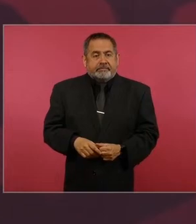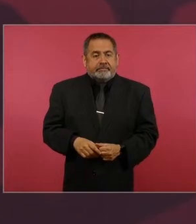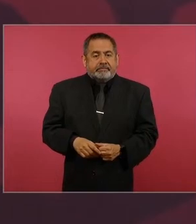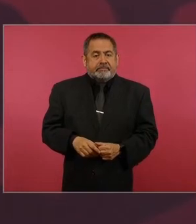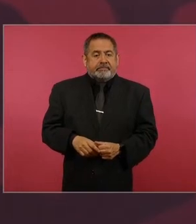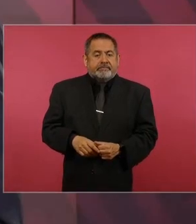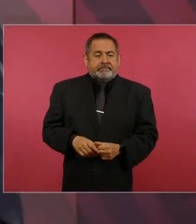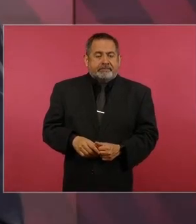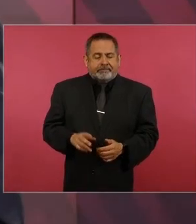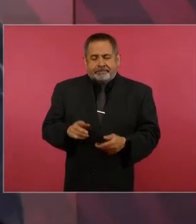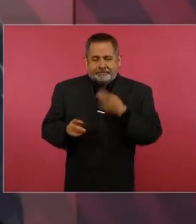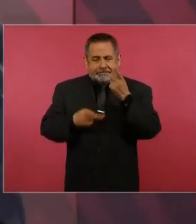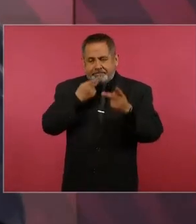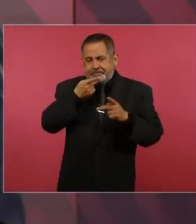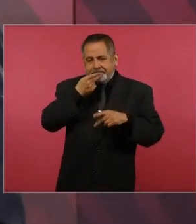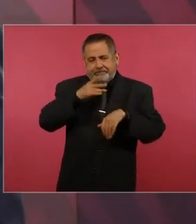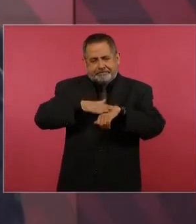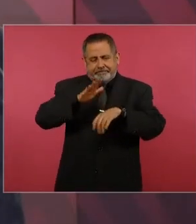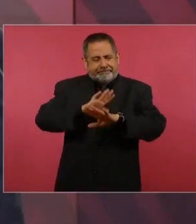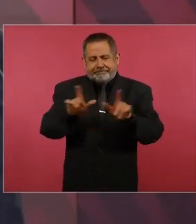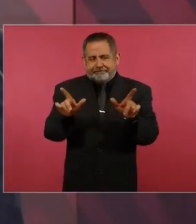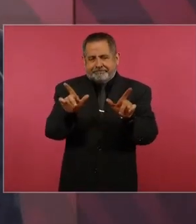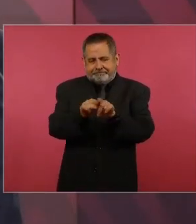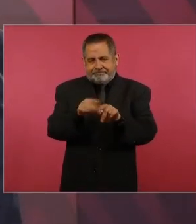No puedo hablar más, pero